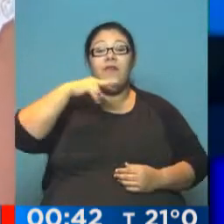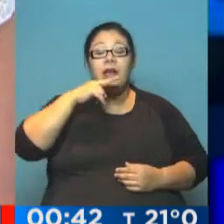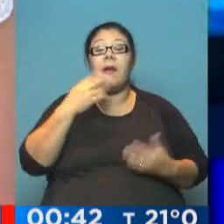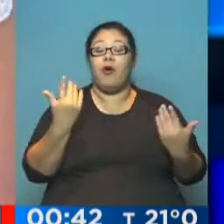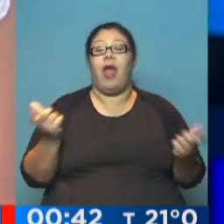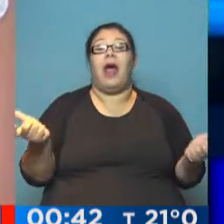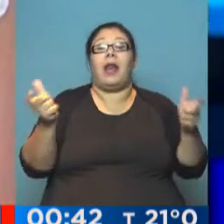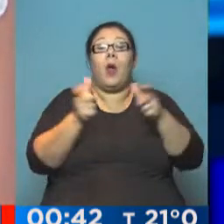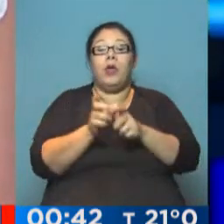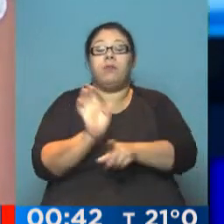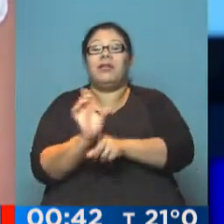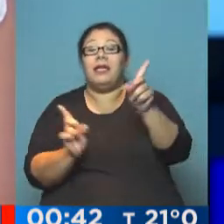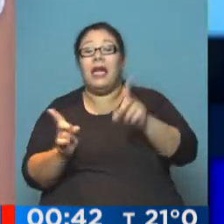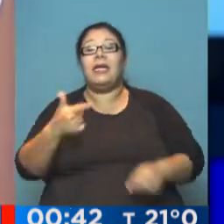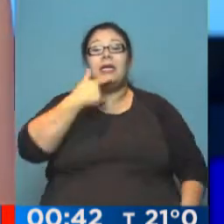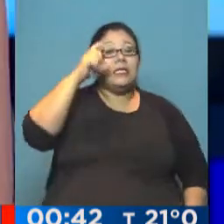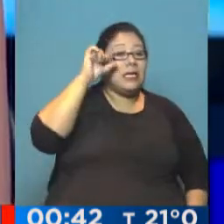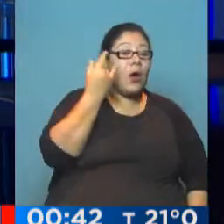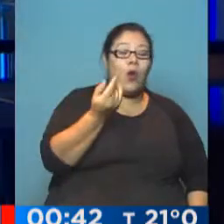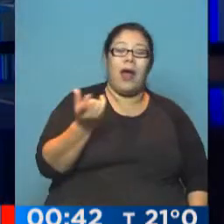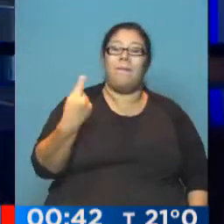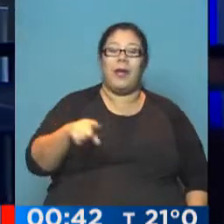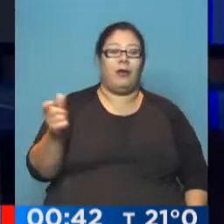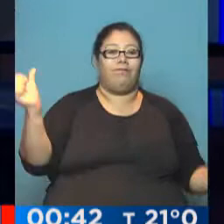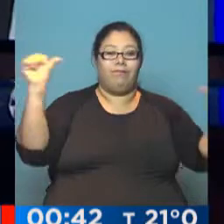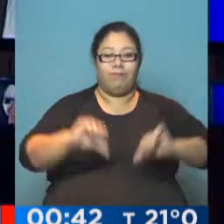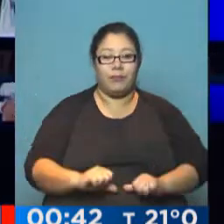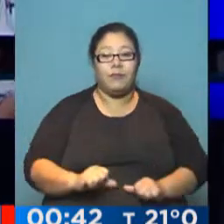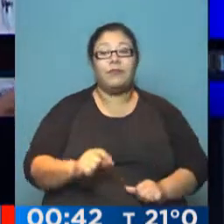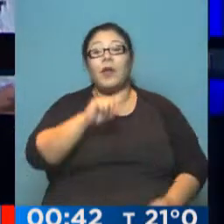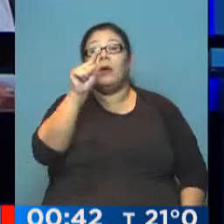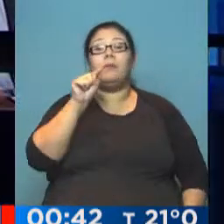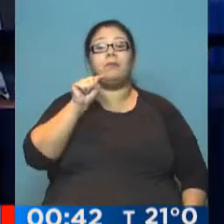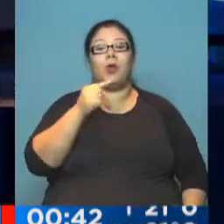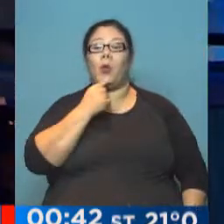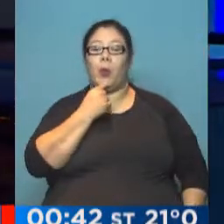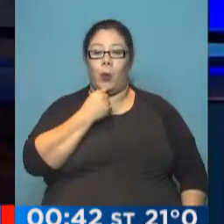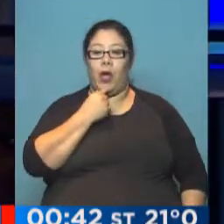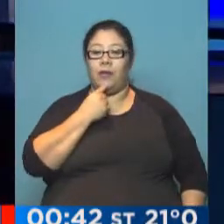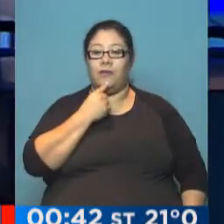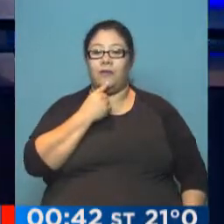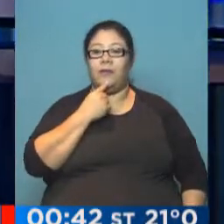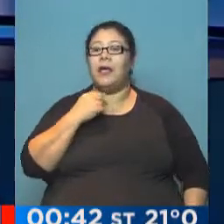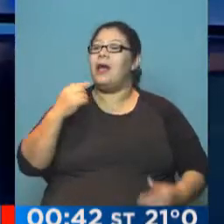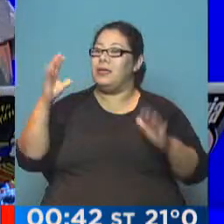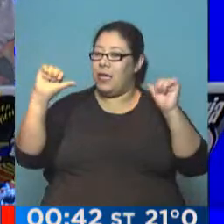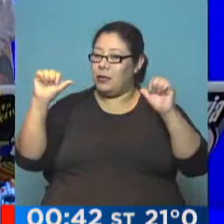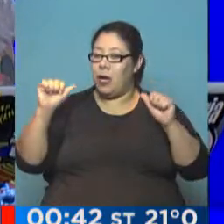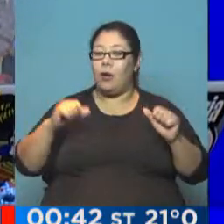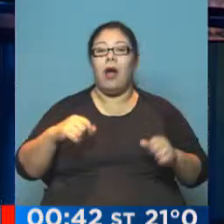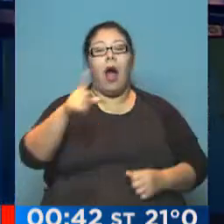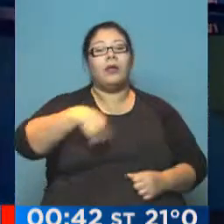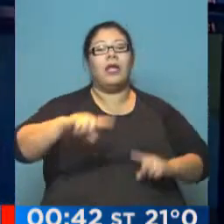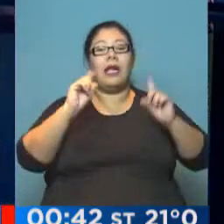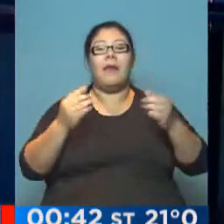junten Marcelo Tinelli y Luis Segura. Veremos qué sucede. ¿Qué pasará? Suspenso. Seguiremos informando. Maxi, será hasta mañana. Muchas gracias. A ustedes, gracias